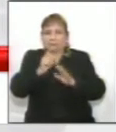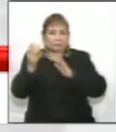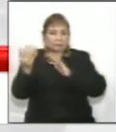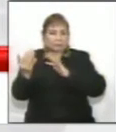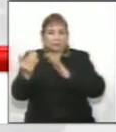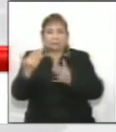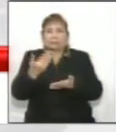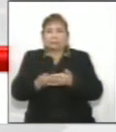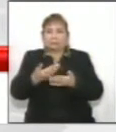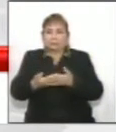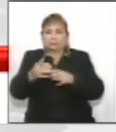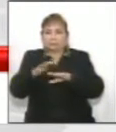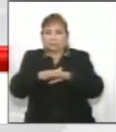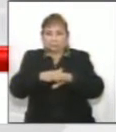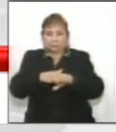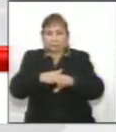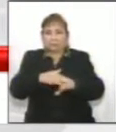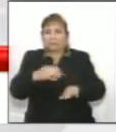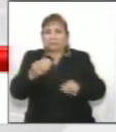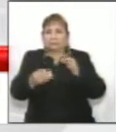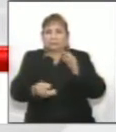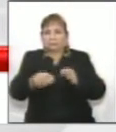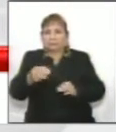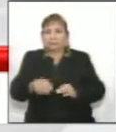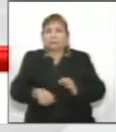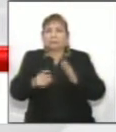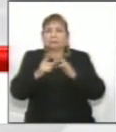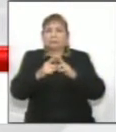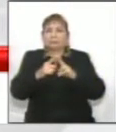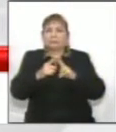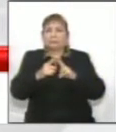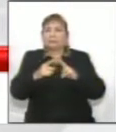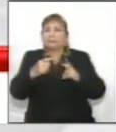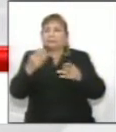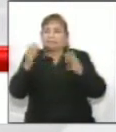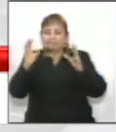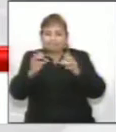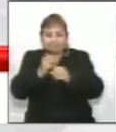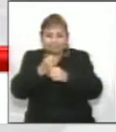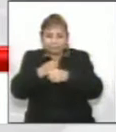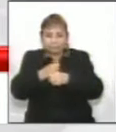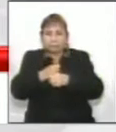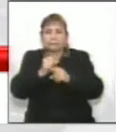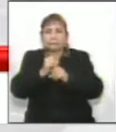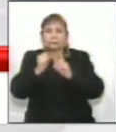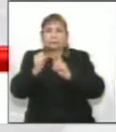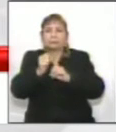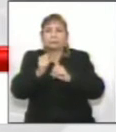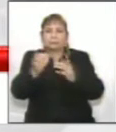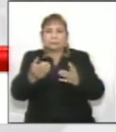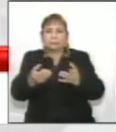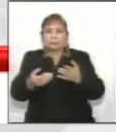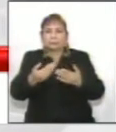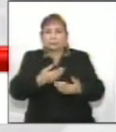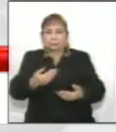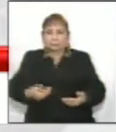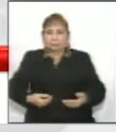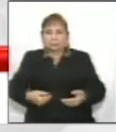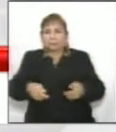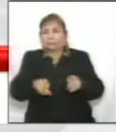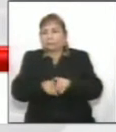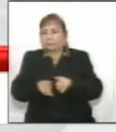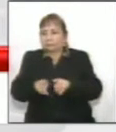haga nuestro lento y corrupto Poder Judicial. La segunda medida es crear la Procuraduría General de la República como